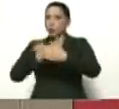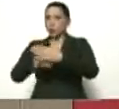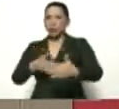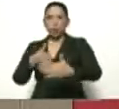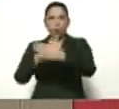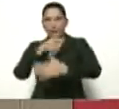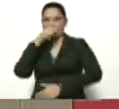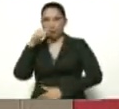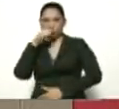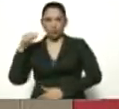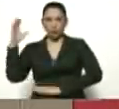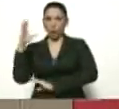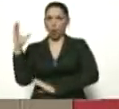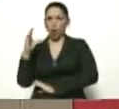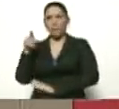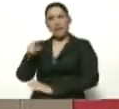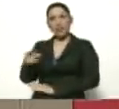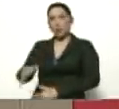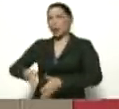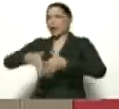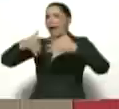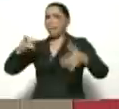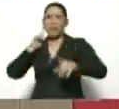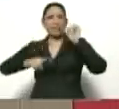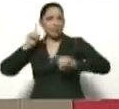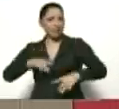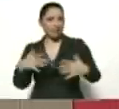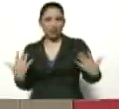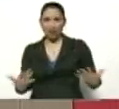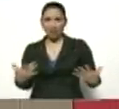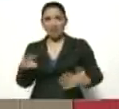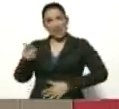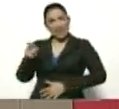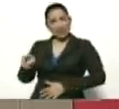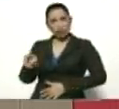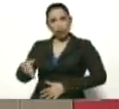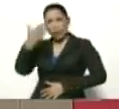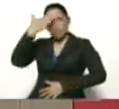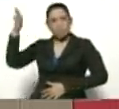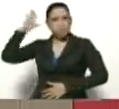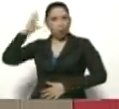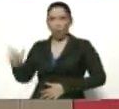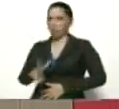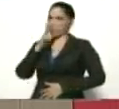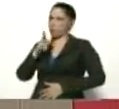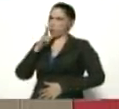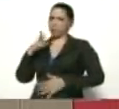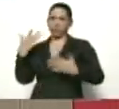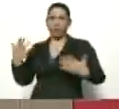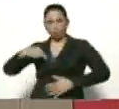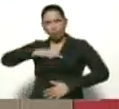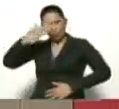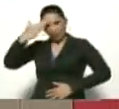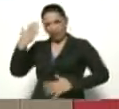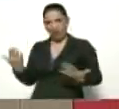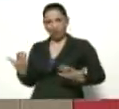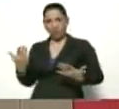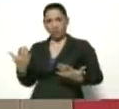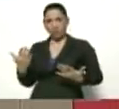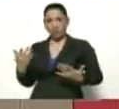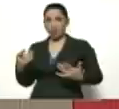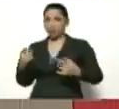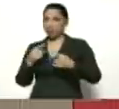que es una tremenda mentira que es de una hipocresía palmaria muy por el